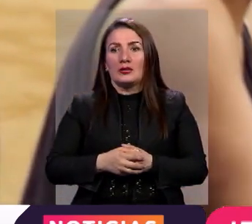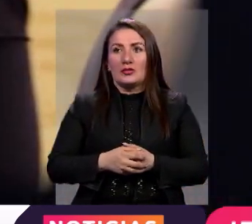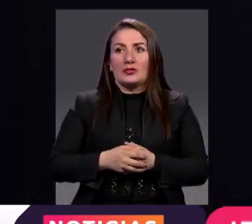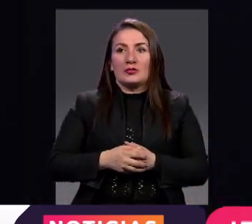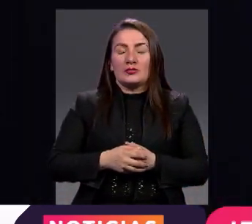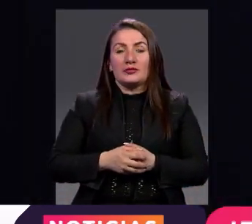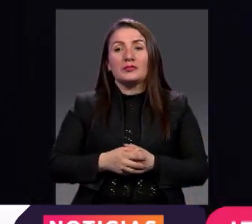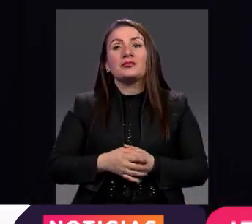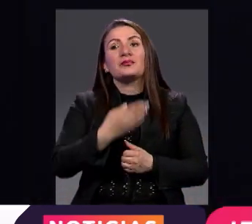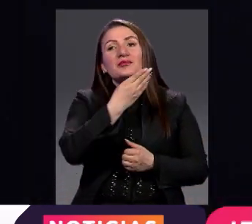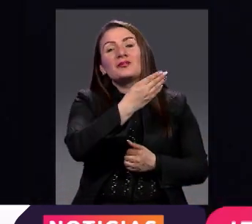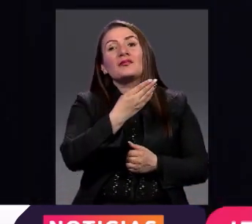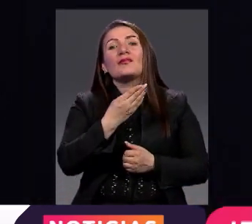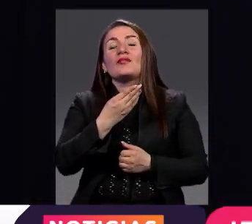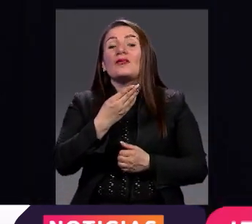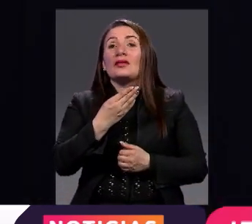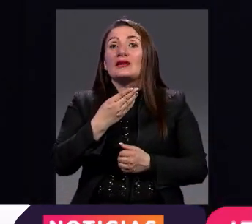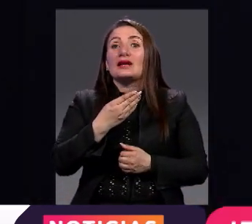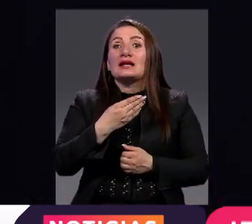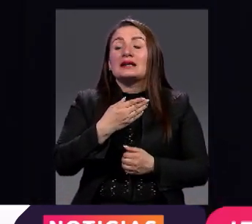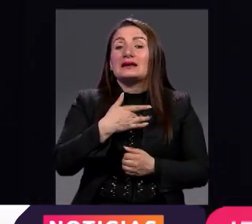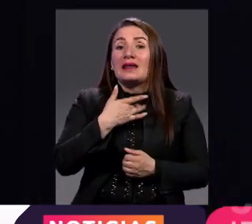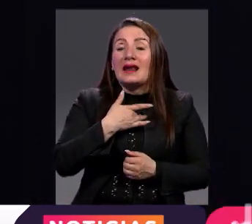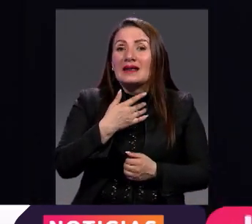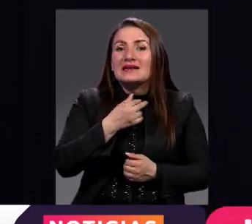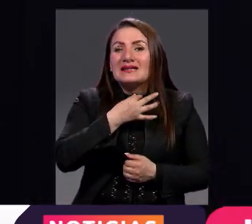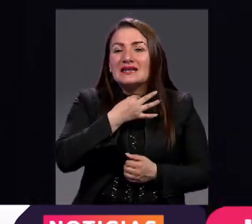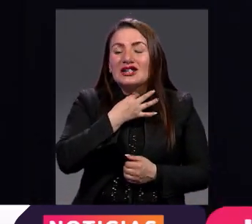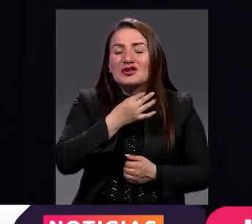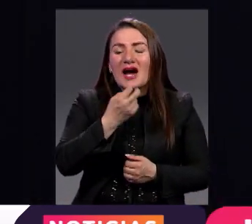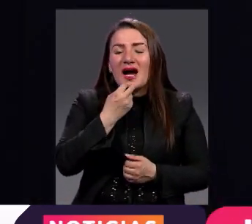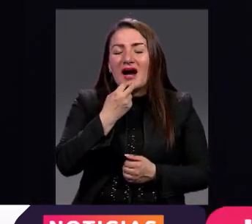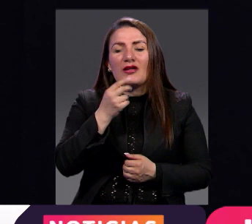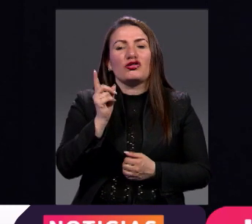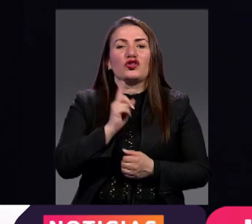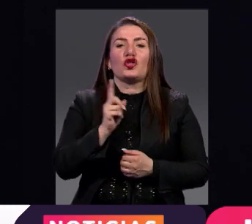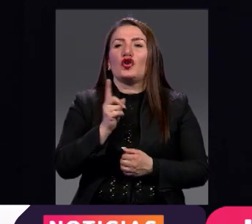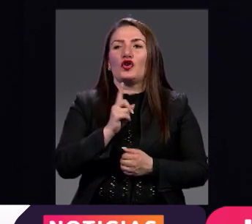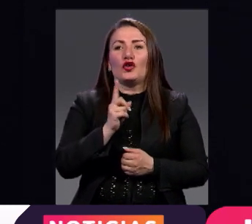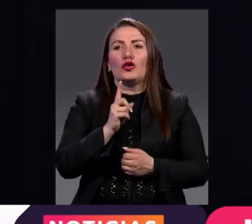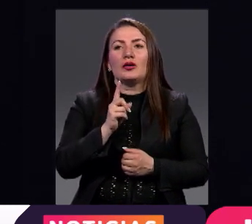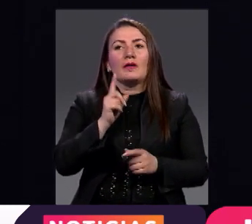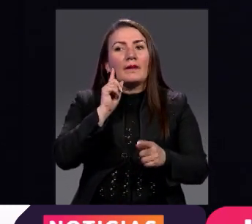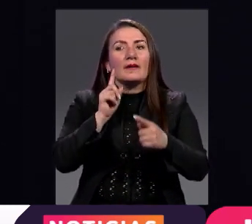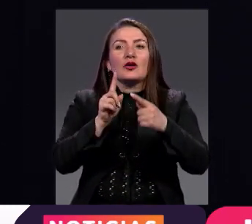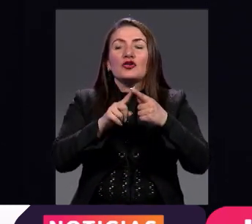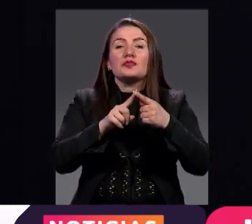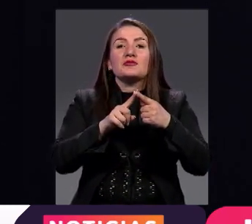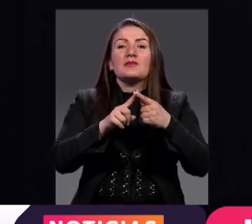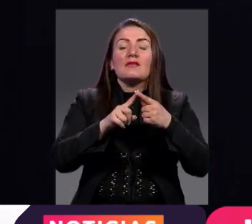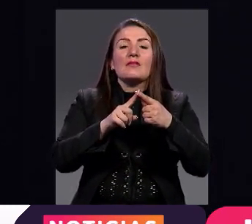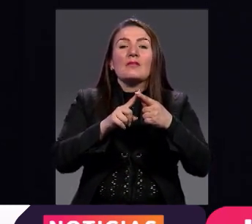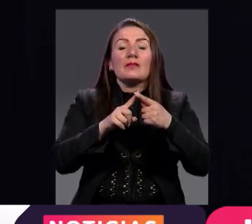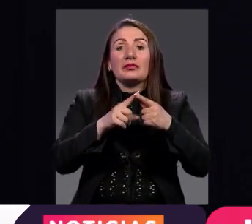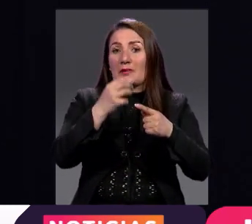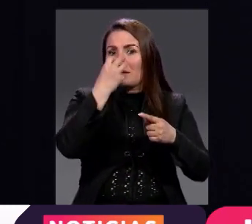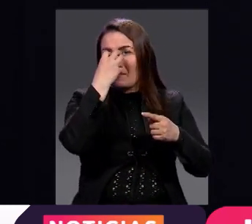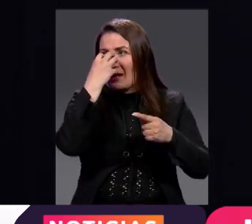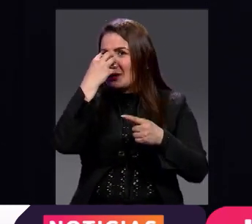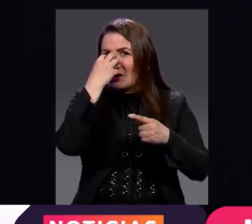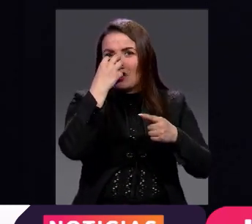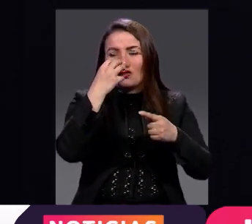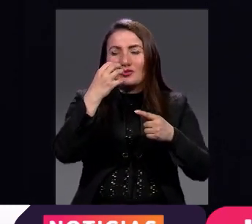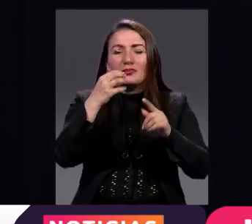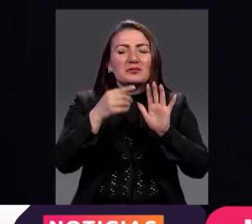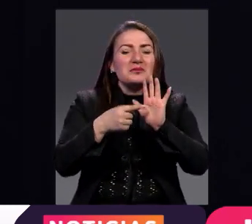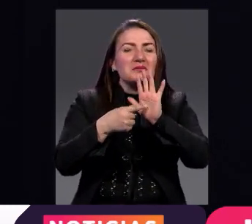amor! No es la intención hacer reír, sino que las características del payaso son muy específicas